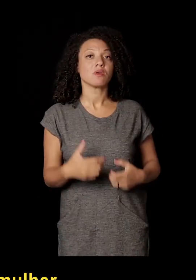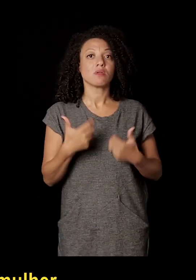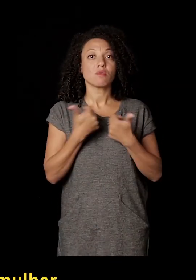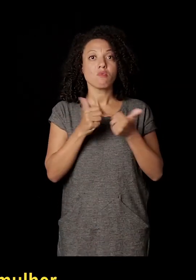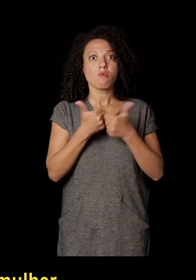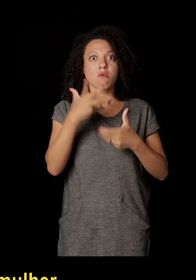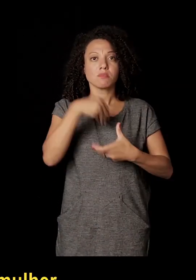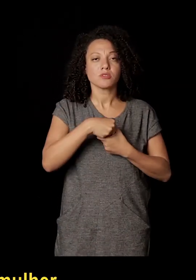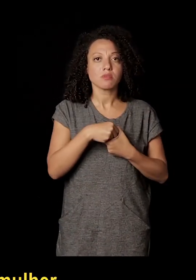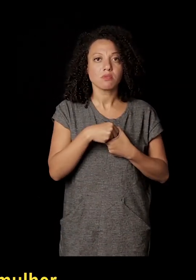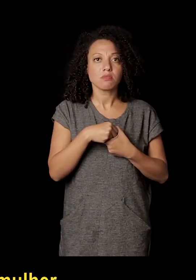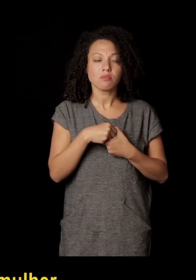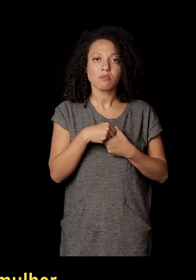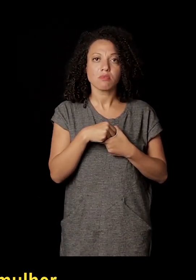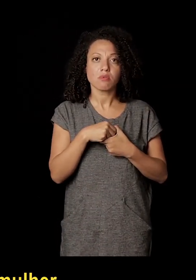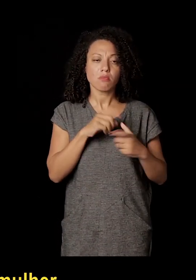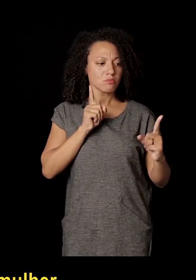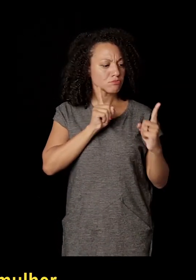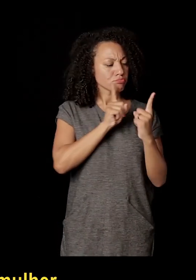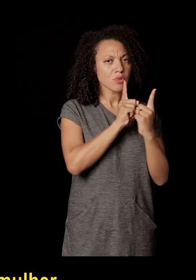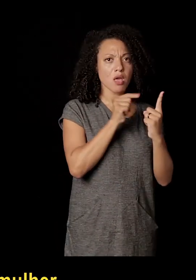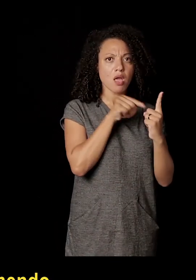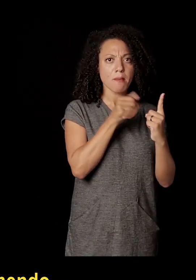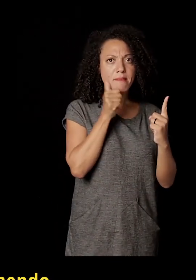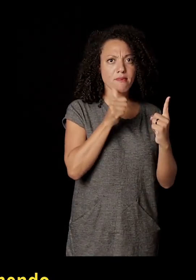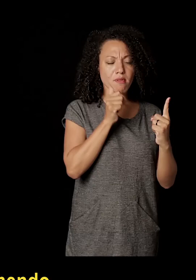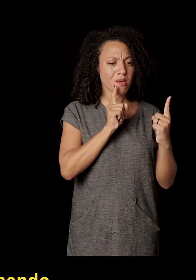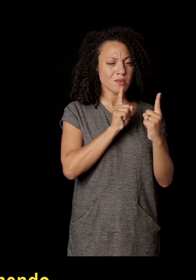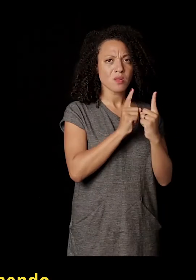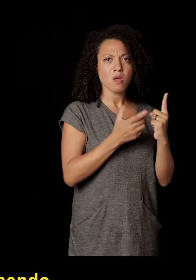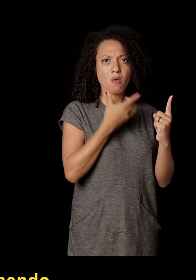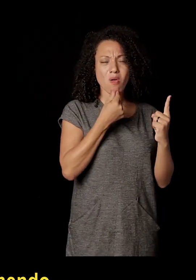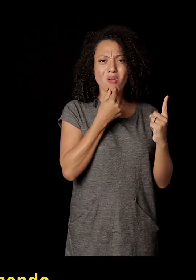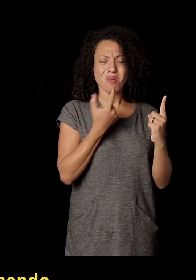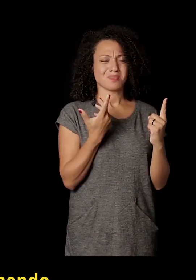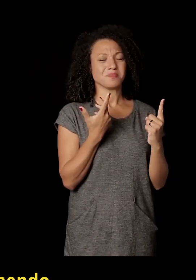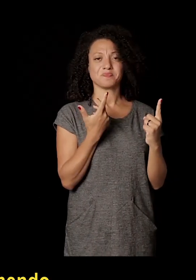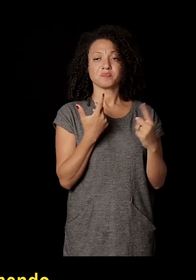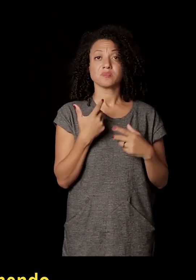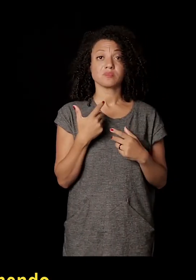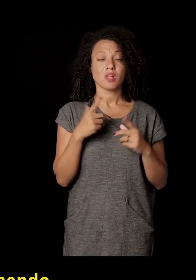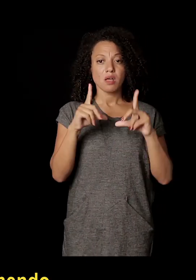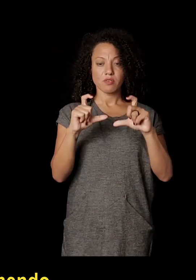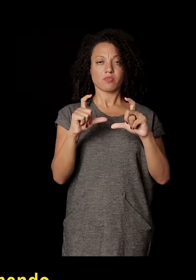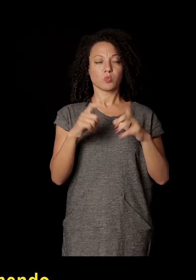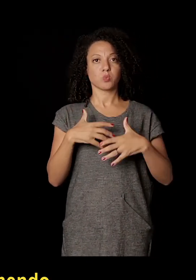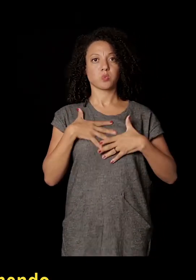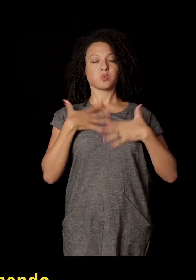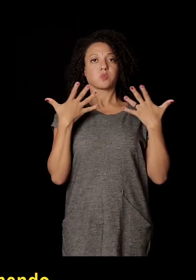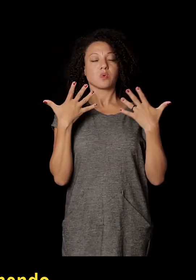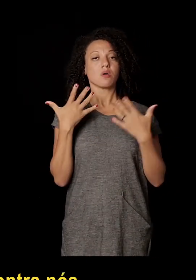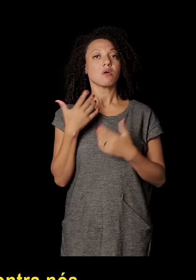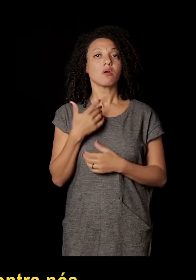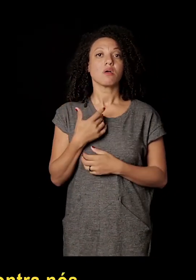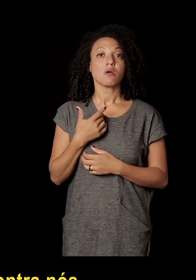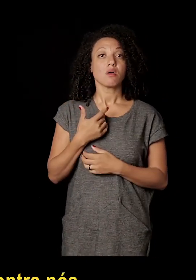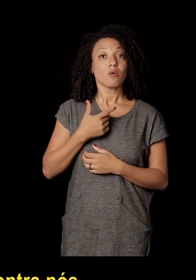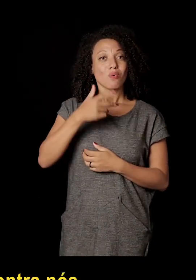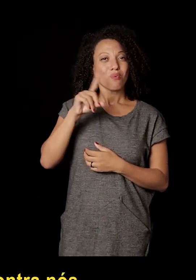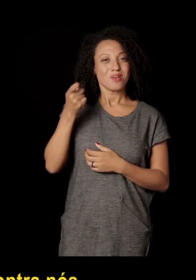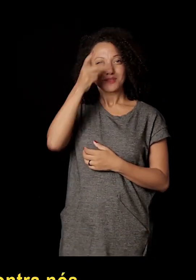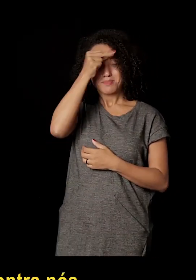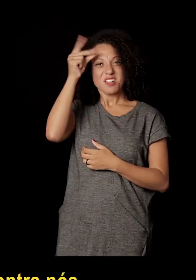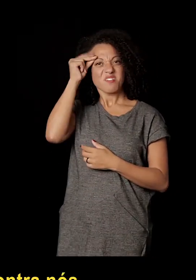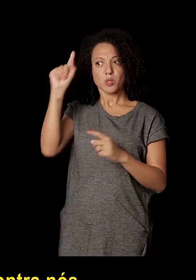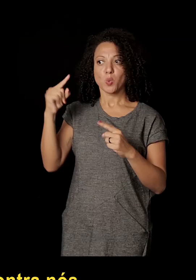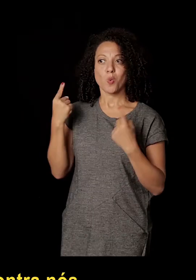a una mujer en un autobús de la ciudad, y eso causó un conflicto, pero tremendo, tremendo. El exalcalde empezó a